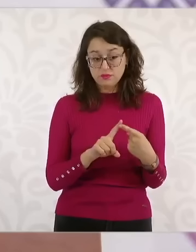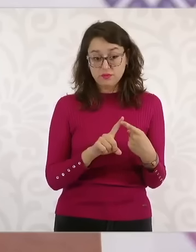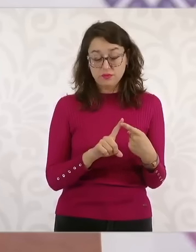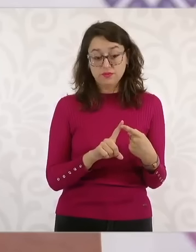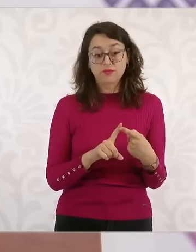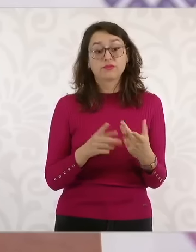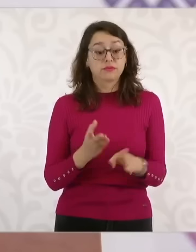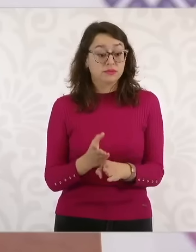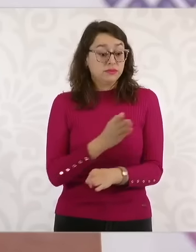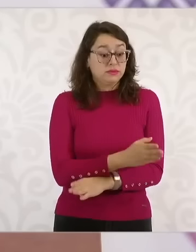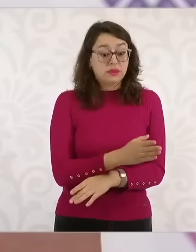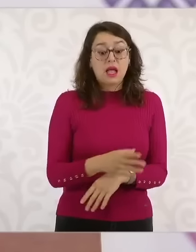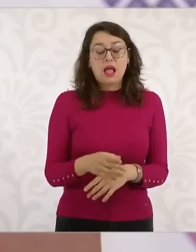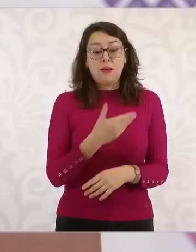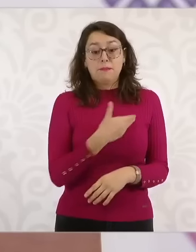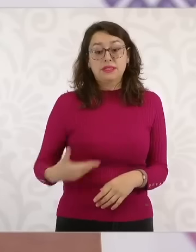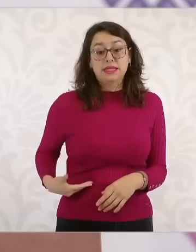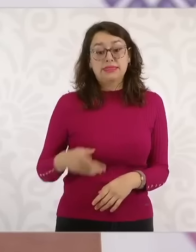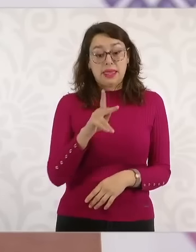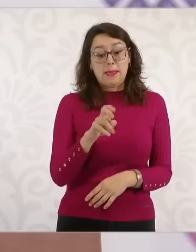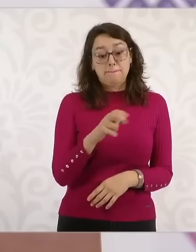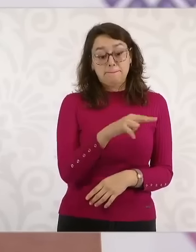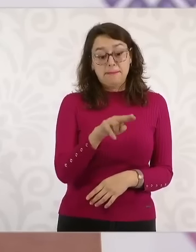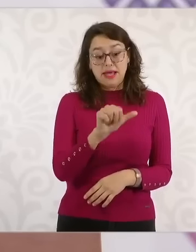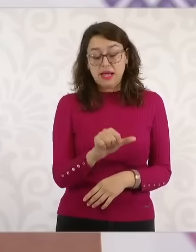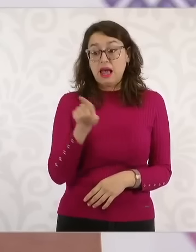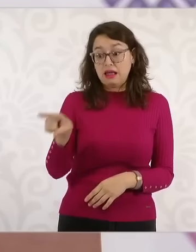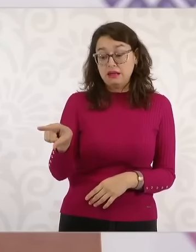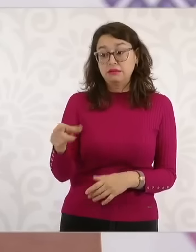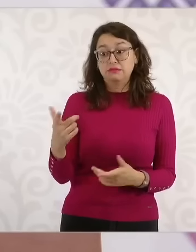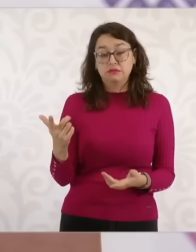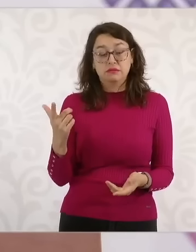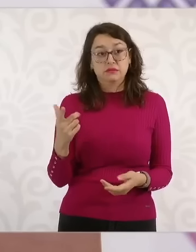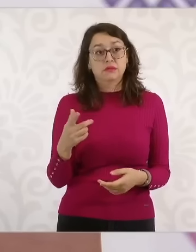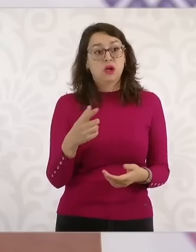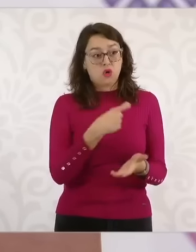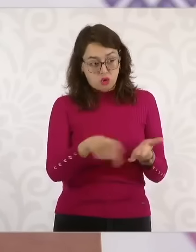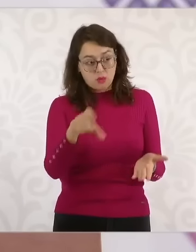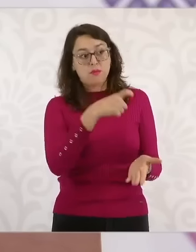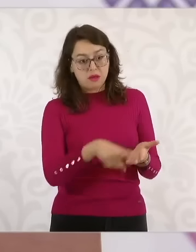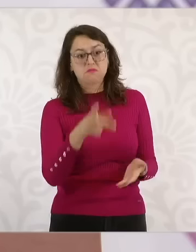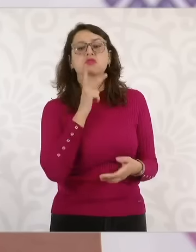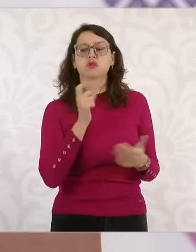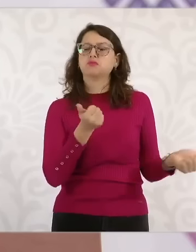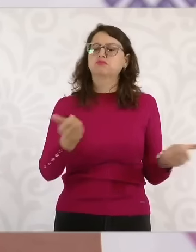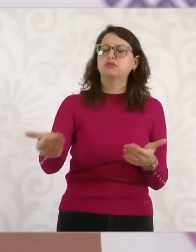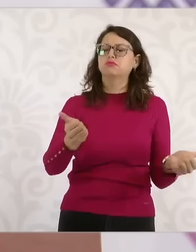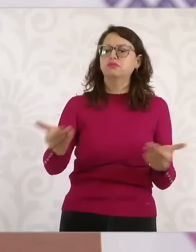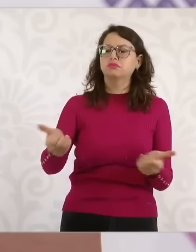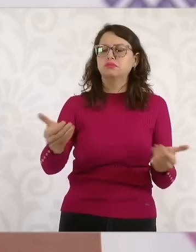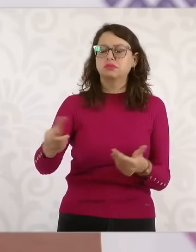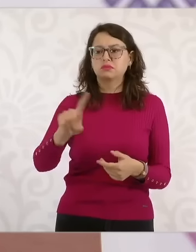Peña Nieto, por ejemplo, le quita la deuda a Cuba de lo que debía de petróleo cuando